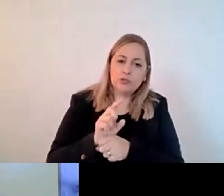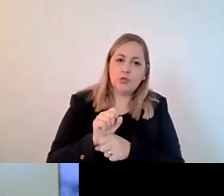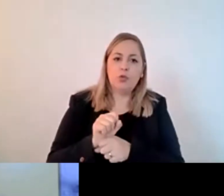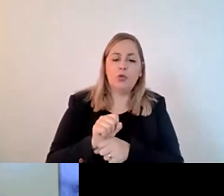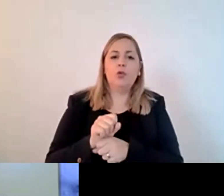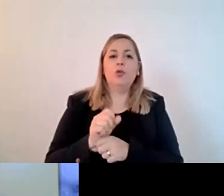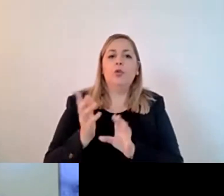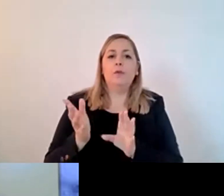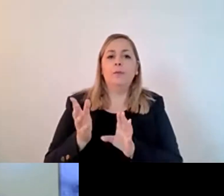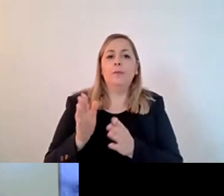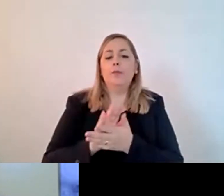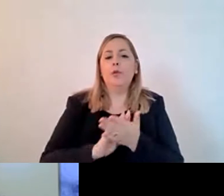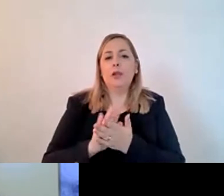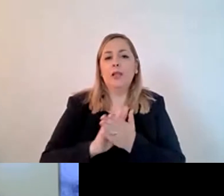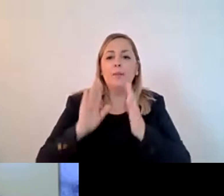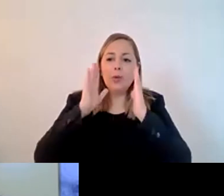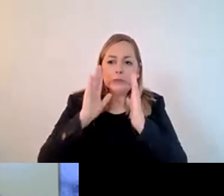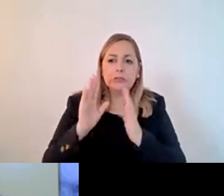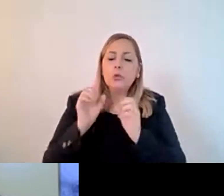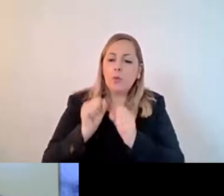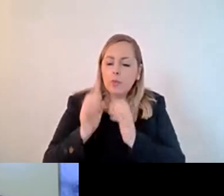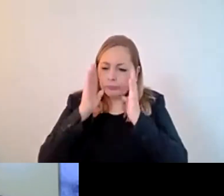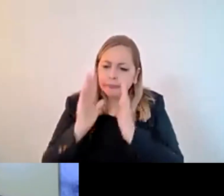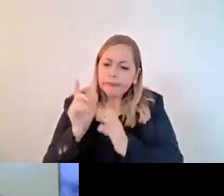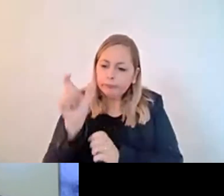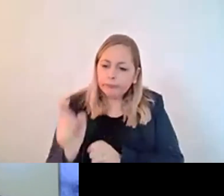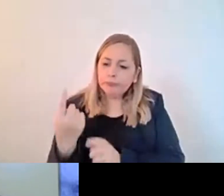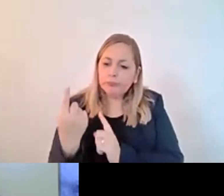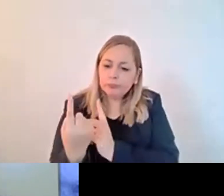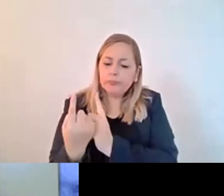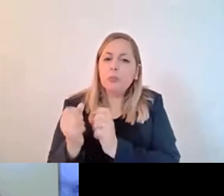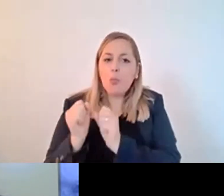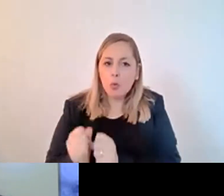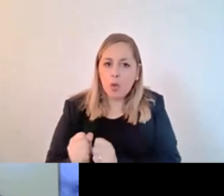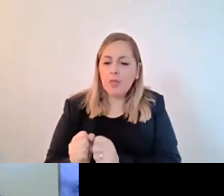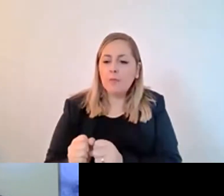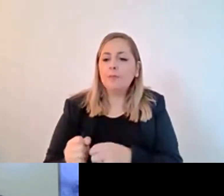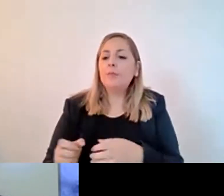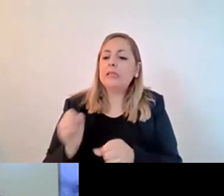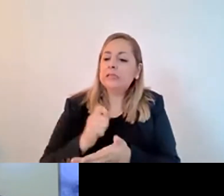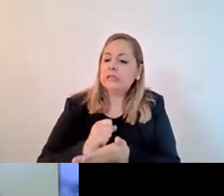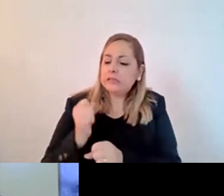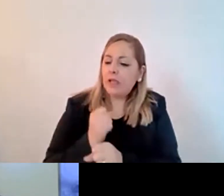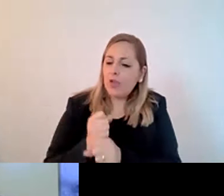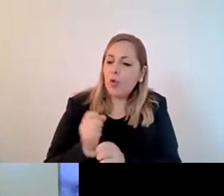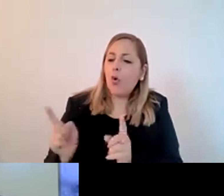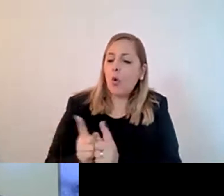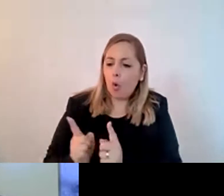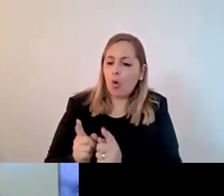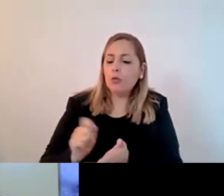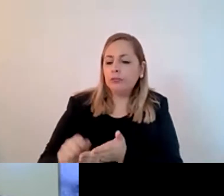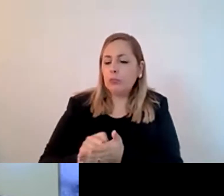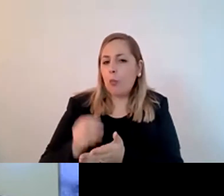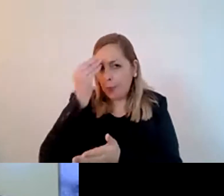que sea la atención lo más individualizada posible, para que le dé segmentos cortos, para que se preocupe de él, porque son